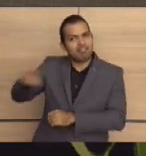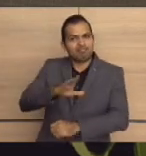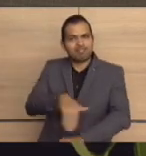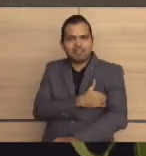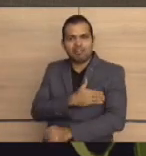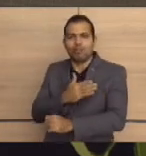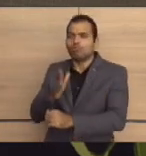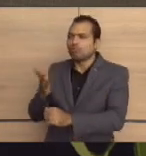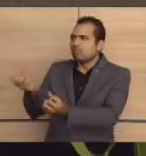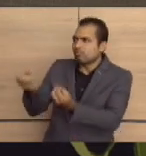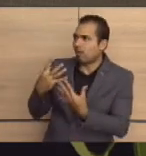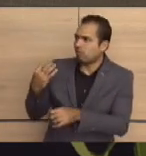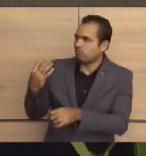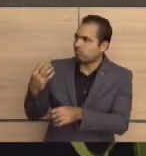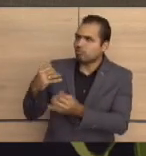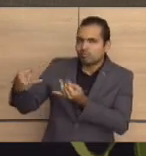Buenos días.